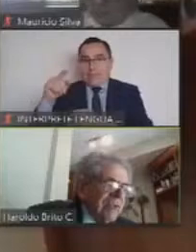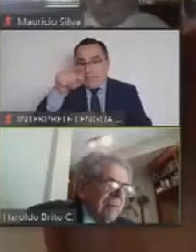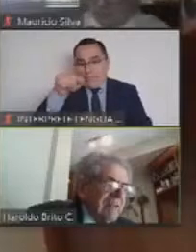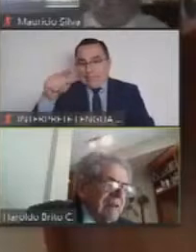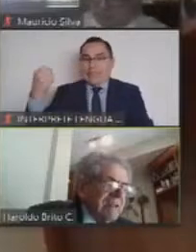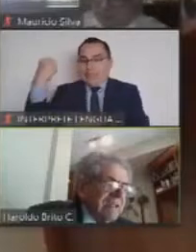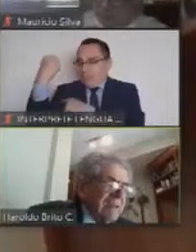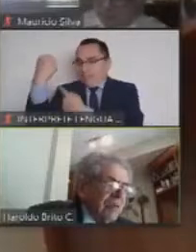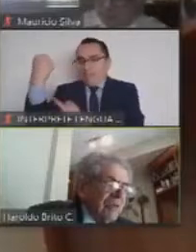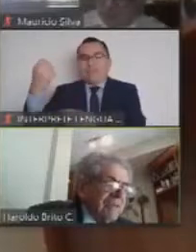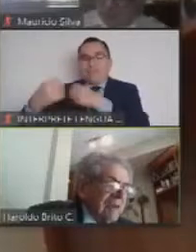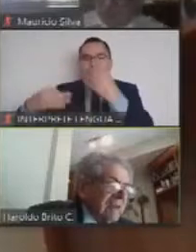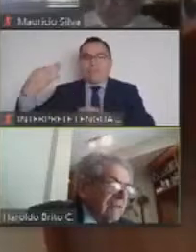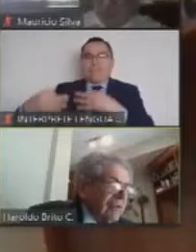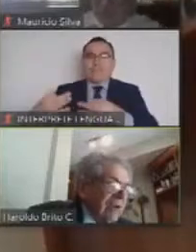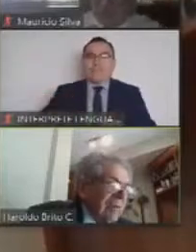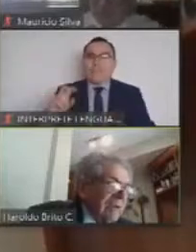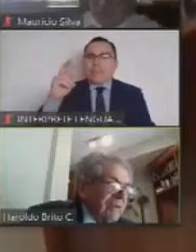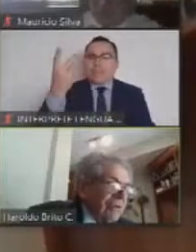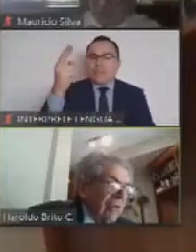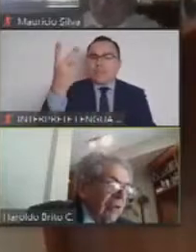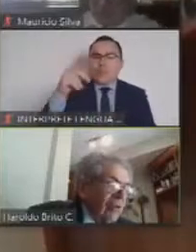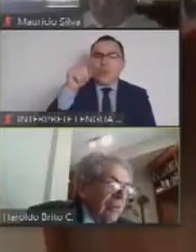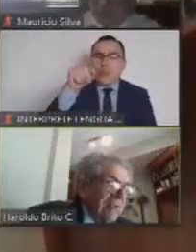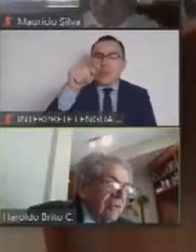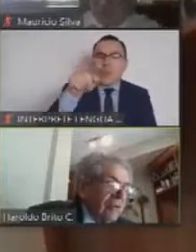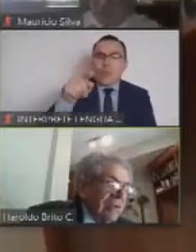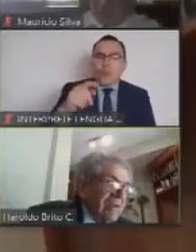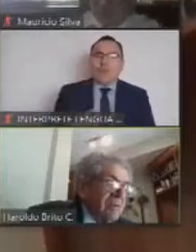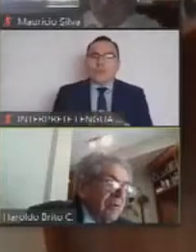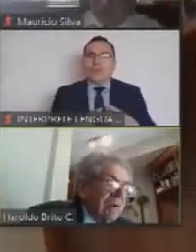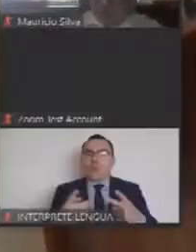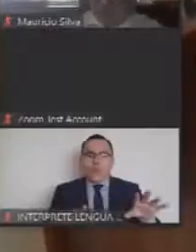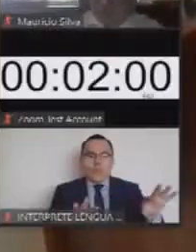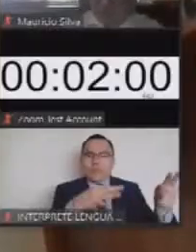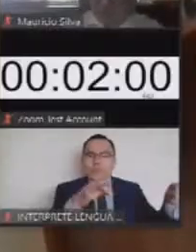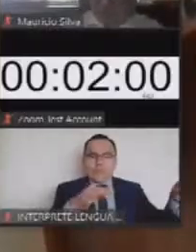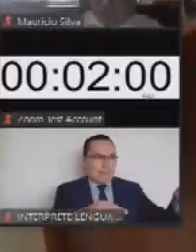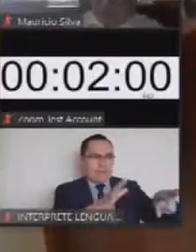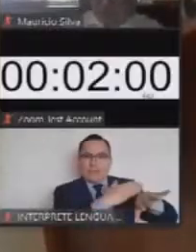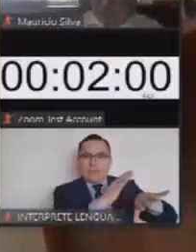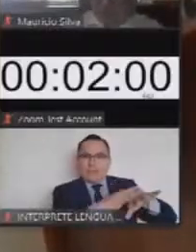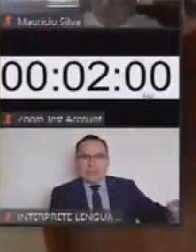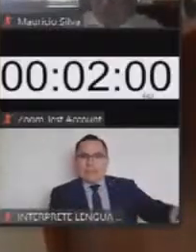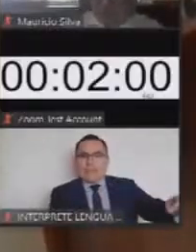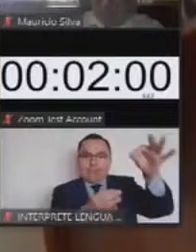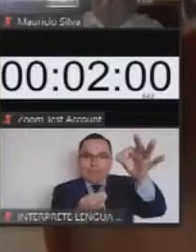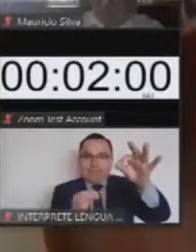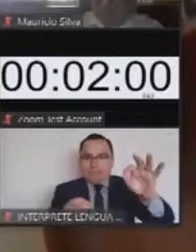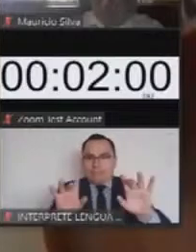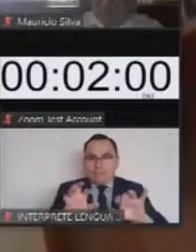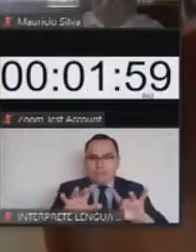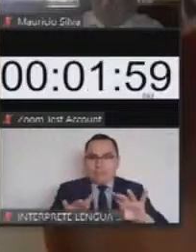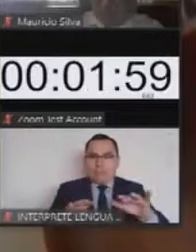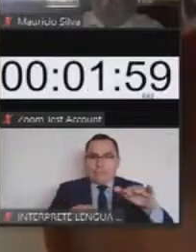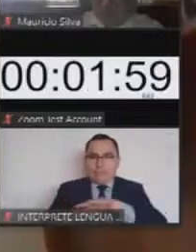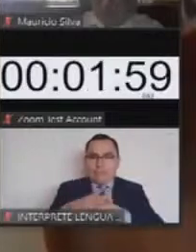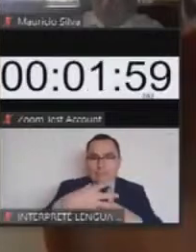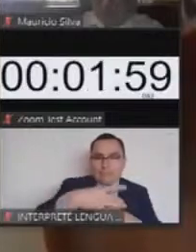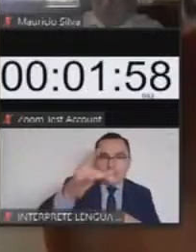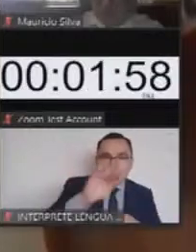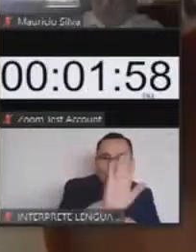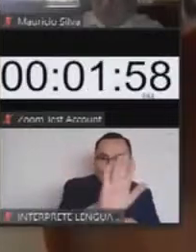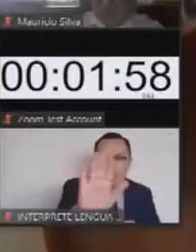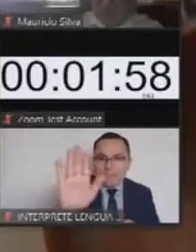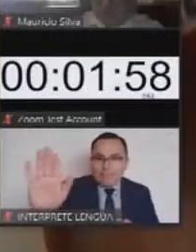Una segunda medida de este tipo dice relación con la ampliación de los documentos que deben publicarse, bajo el principio constitucional